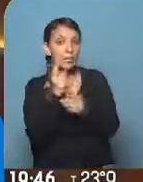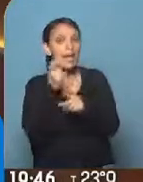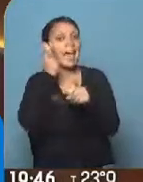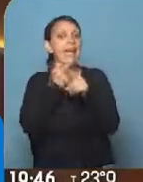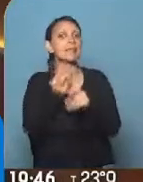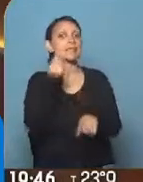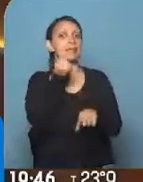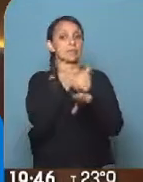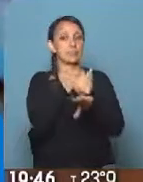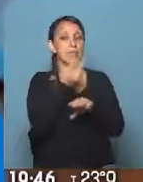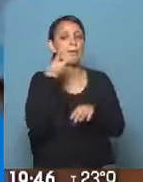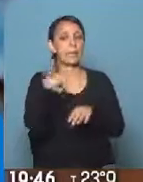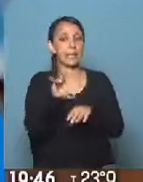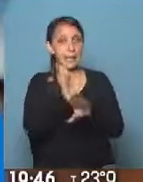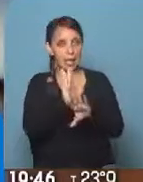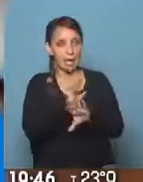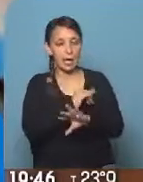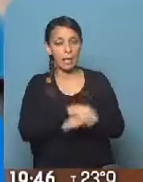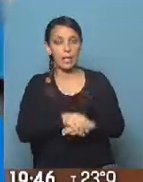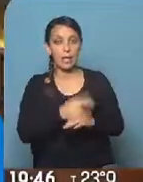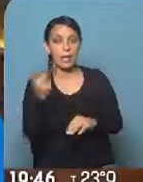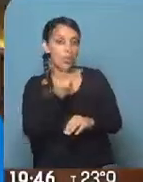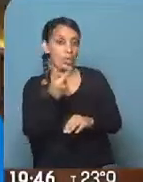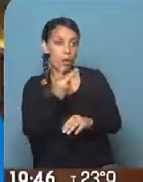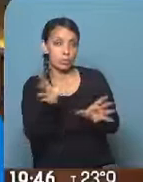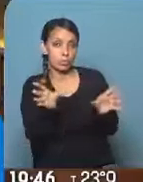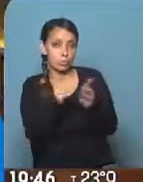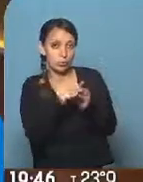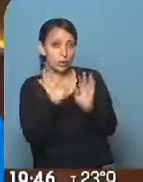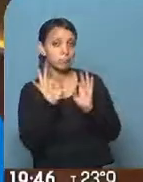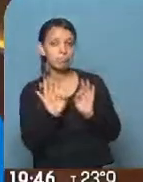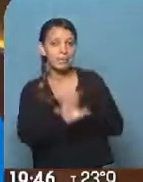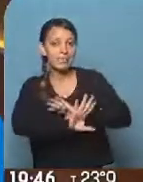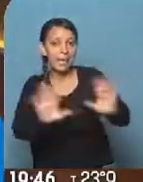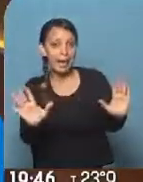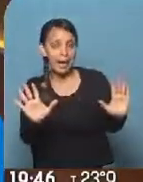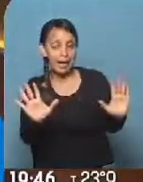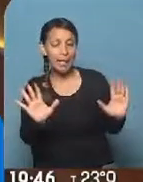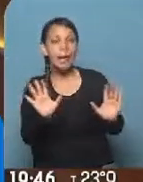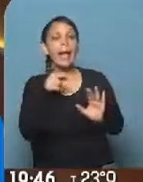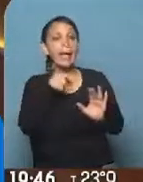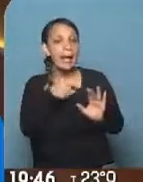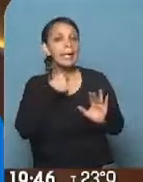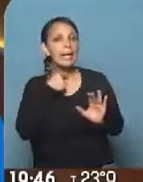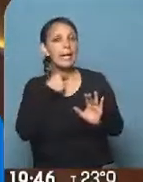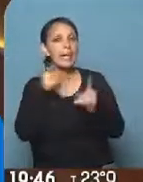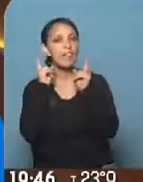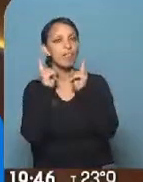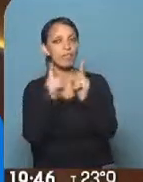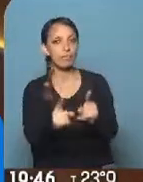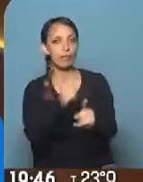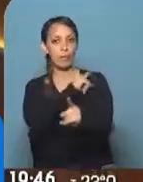vicegobernador dice ahora dos mandatos intenta perpetuarse en el poder